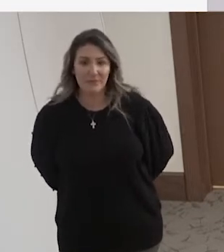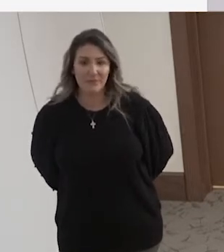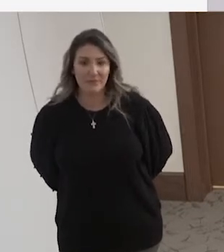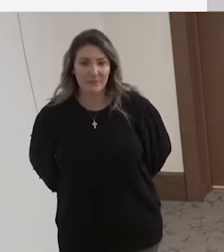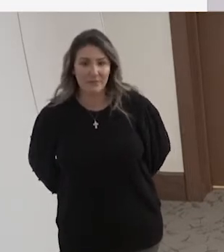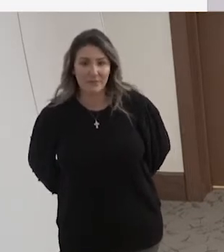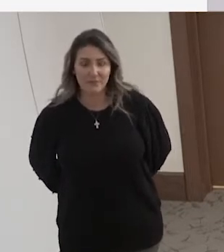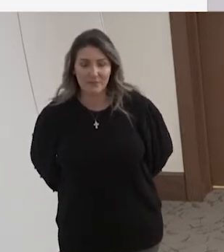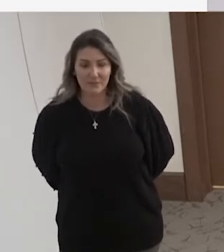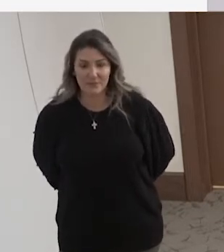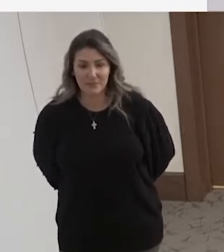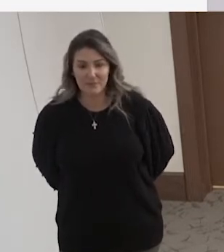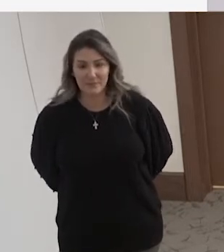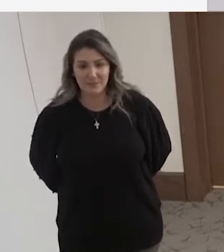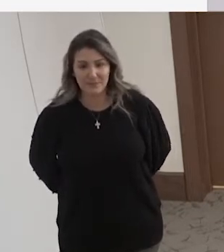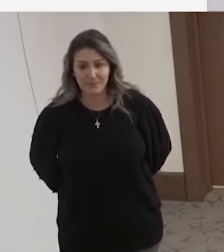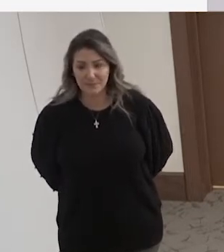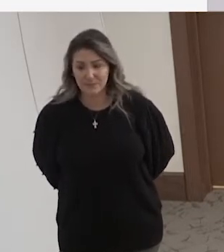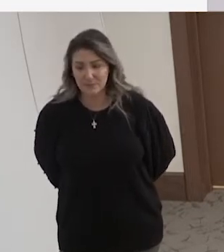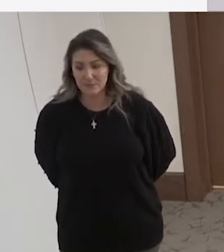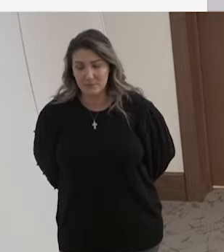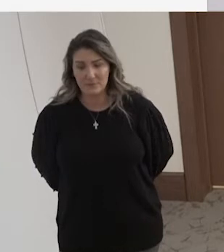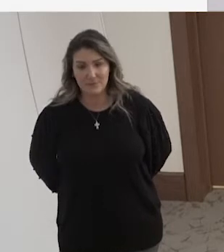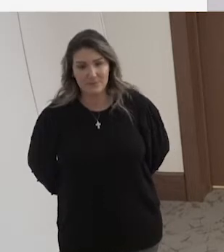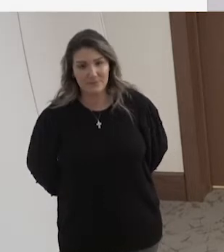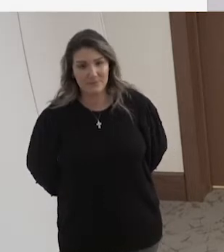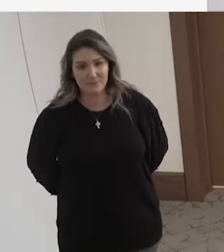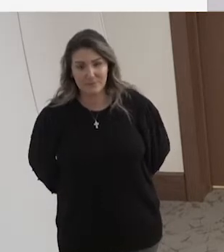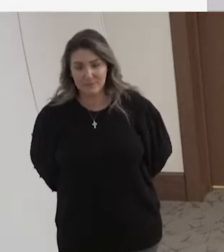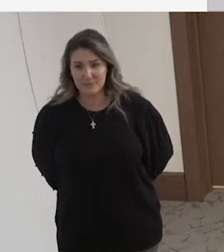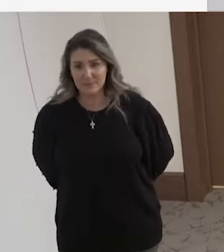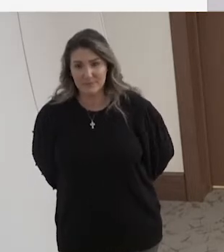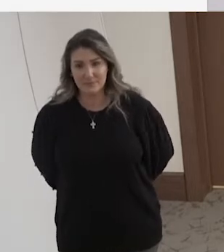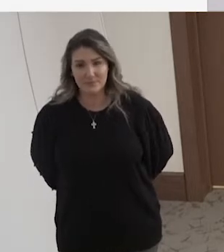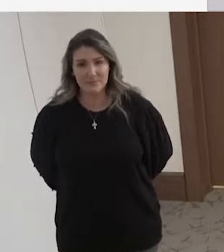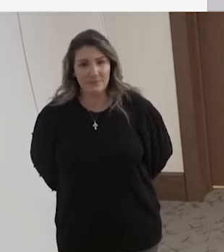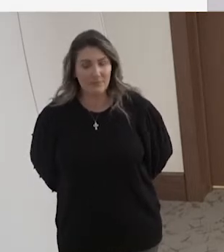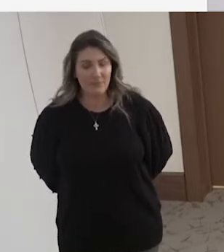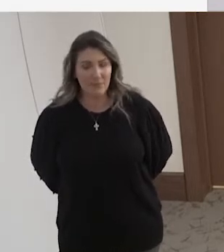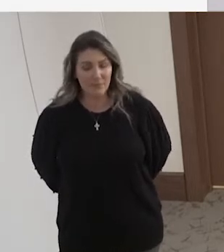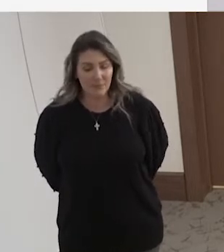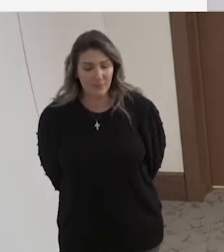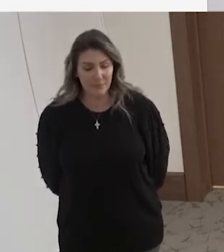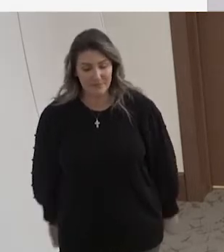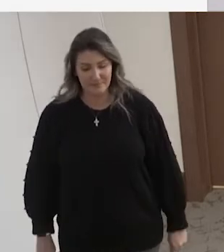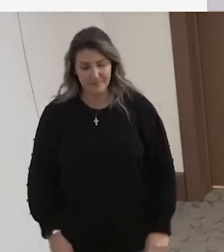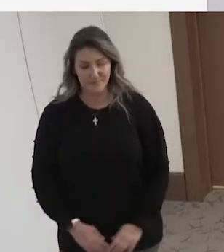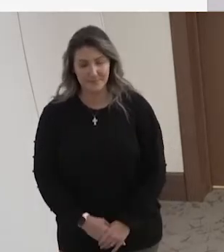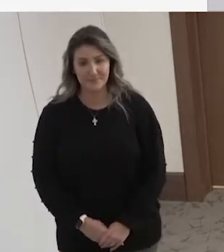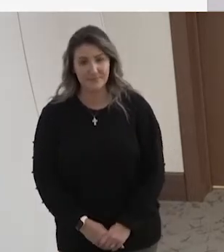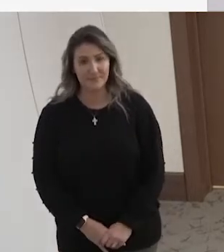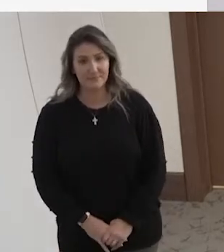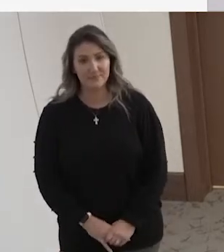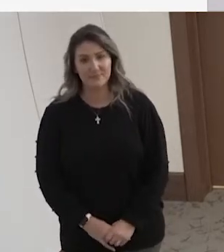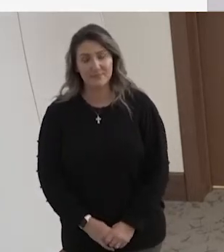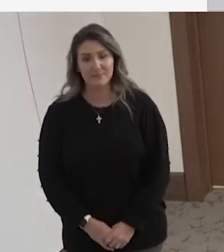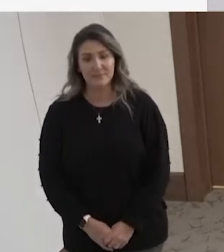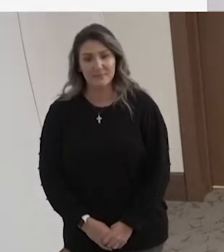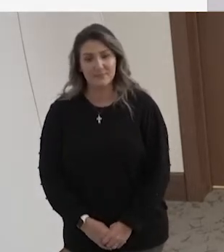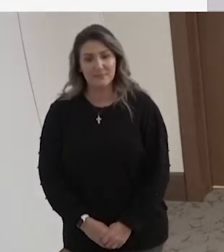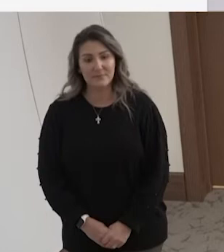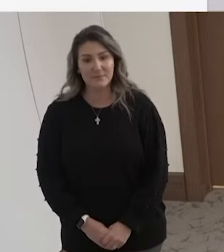ayuda por el hecho de que son confiables, son accesibles y son precisos.